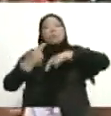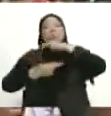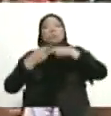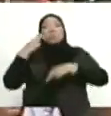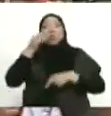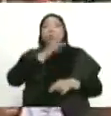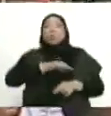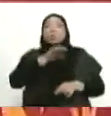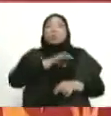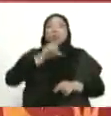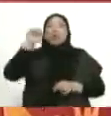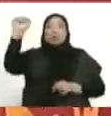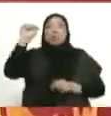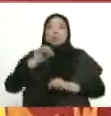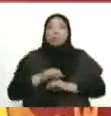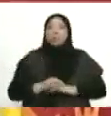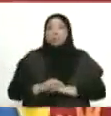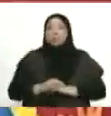el socialismo.